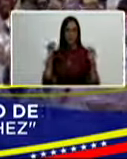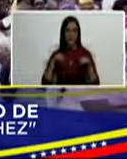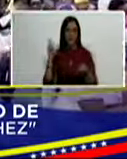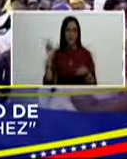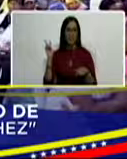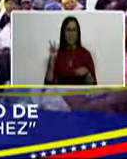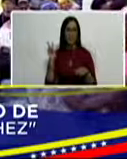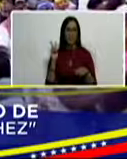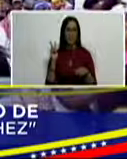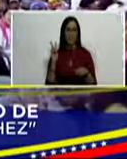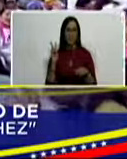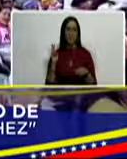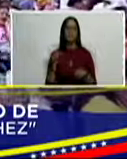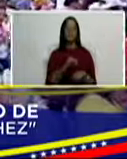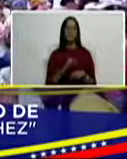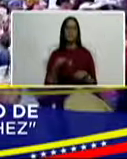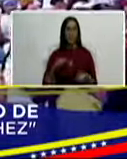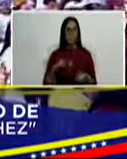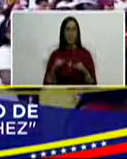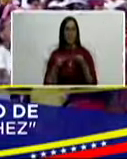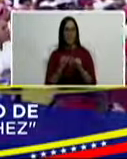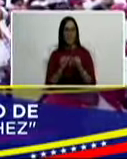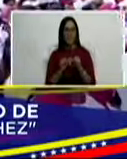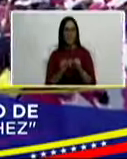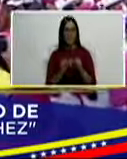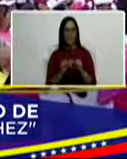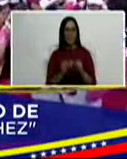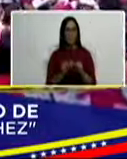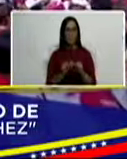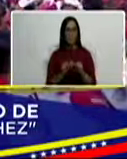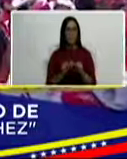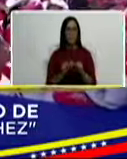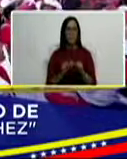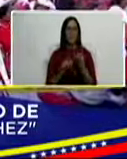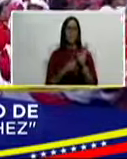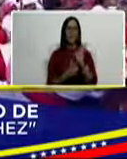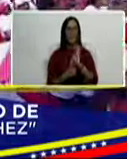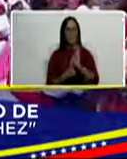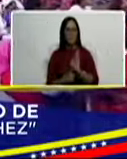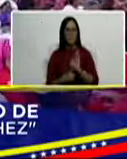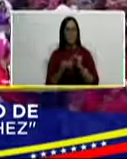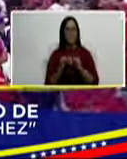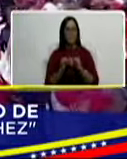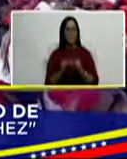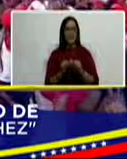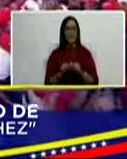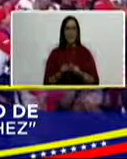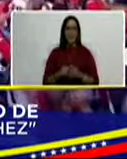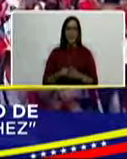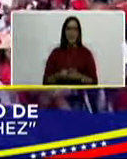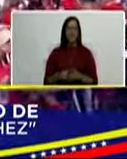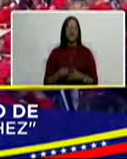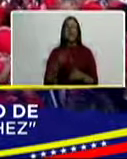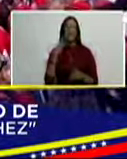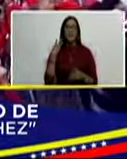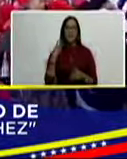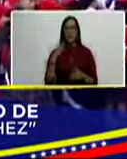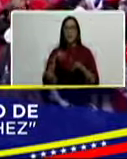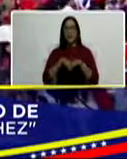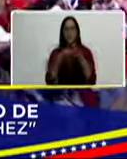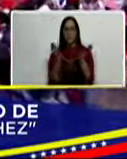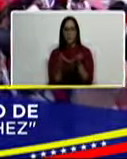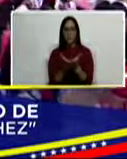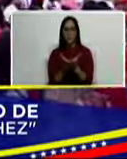Venezuela somos y seguiremos siendo un ejemplo y seguiremos siendo admirados para el